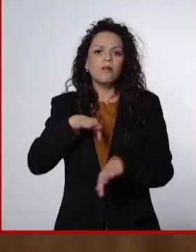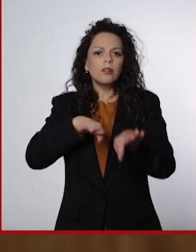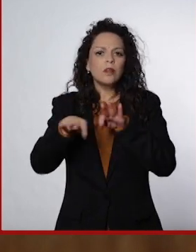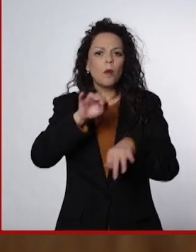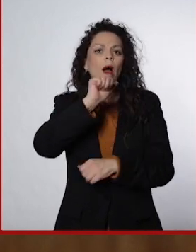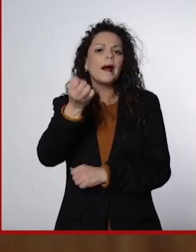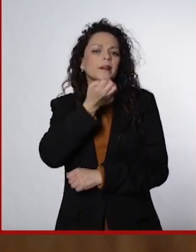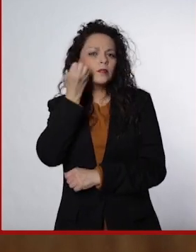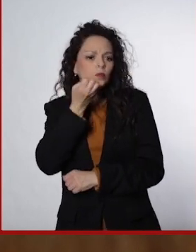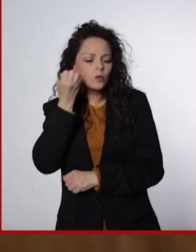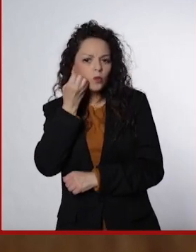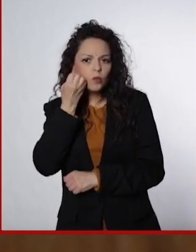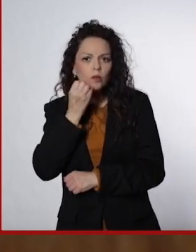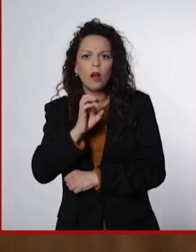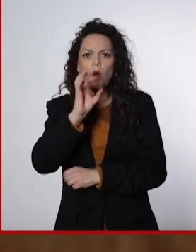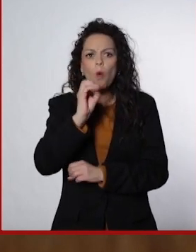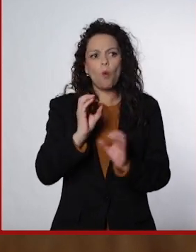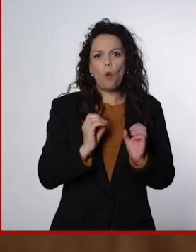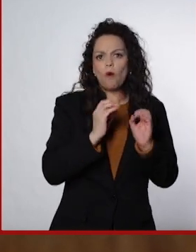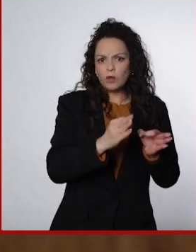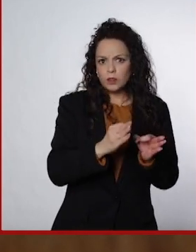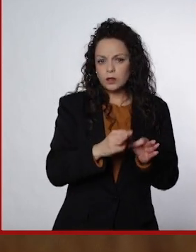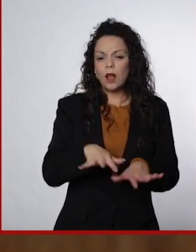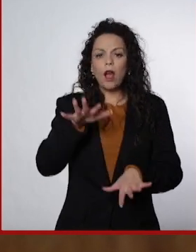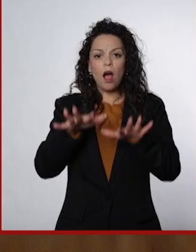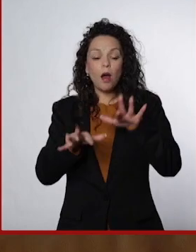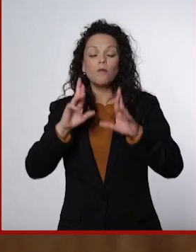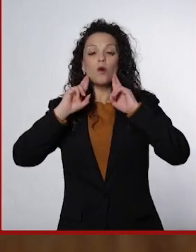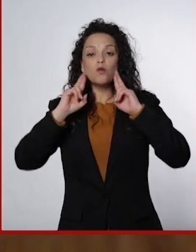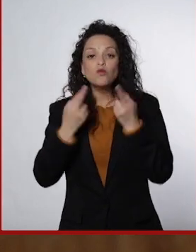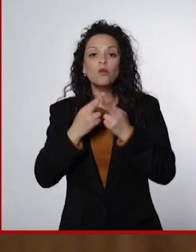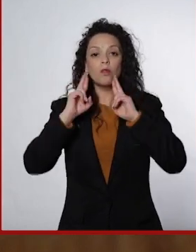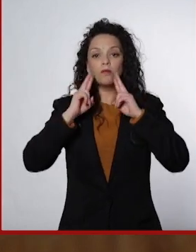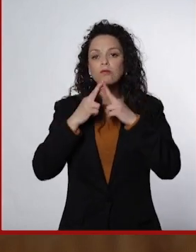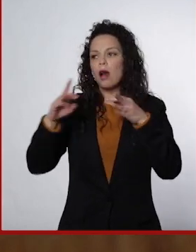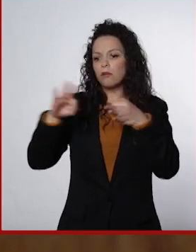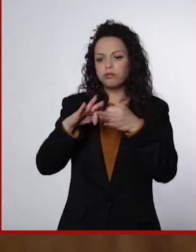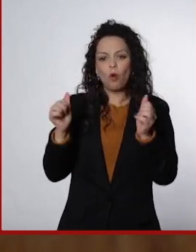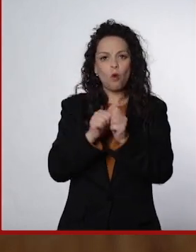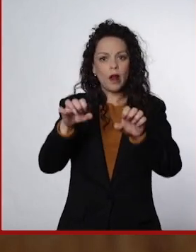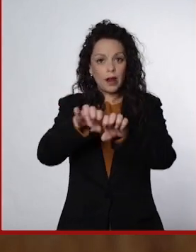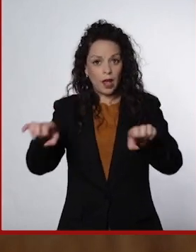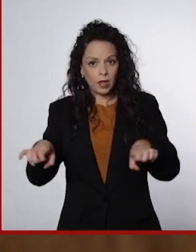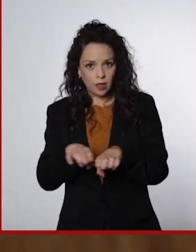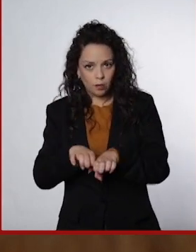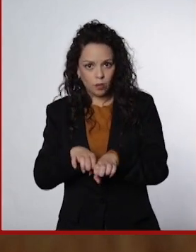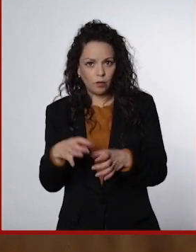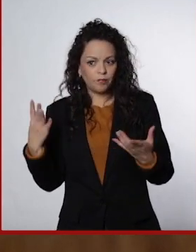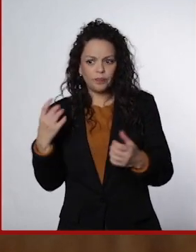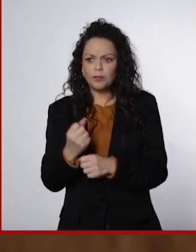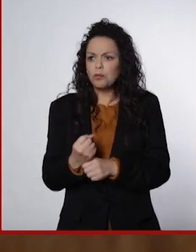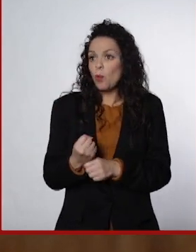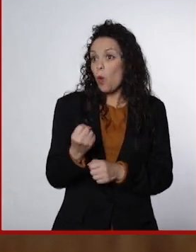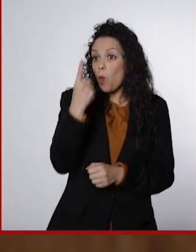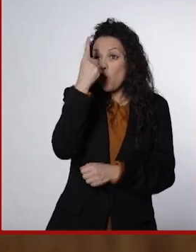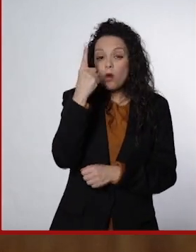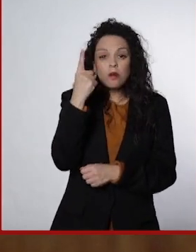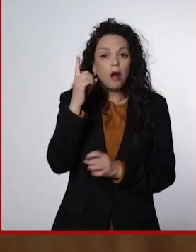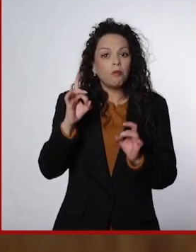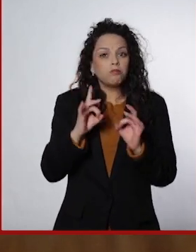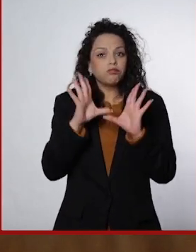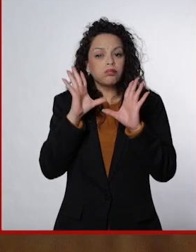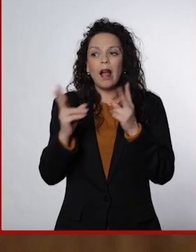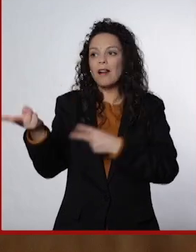o laboral y tenemos reuniones frecuentes con el equipo. Por alguna razón, una o uno de los integrantes llega